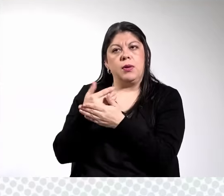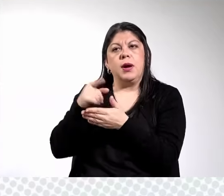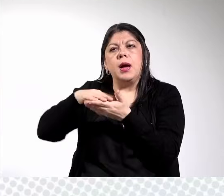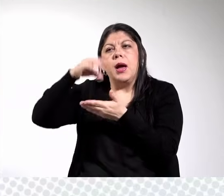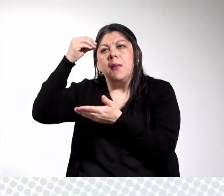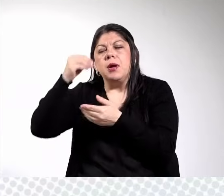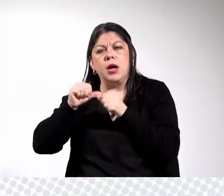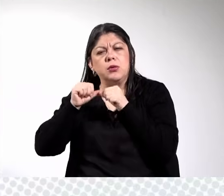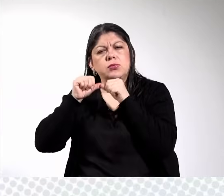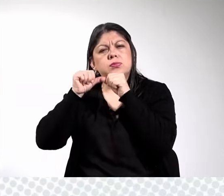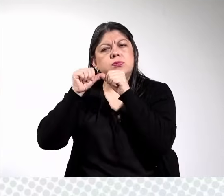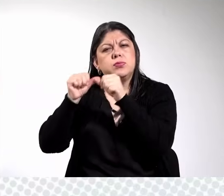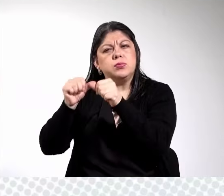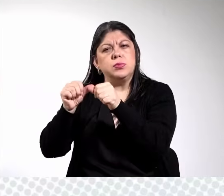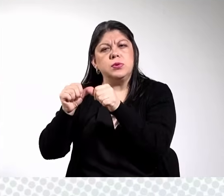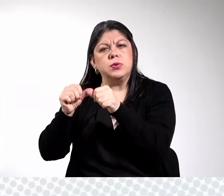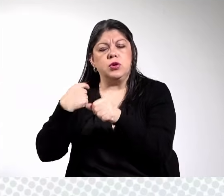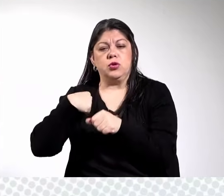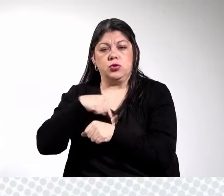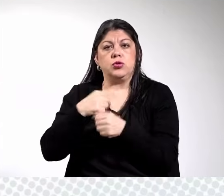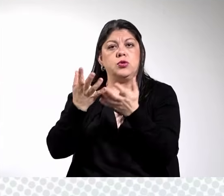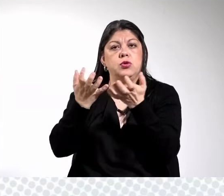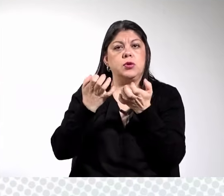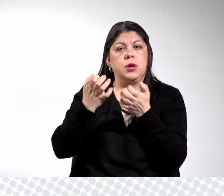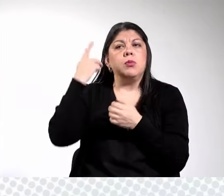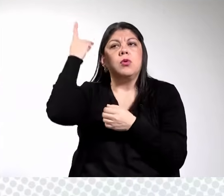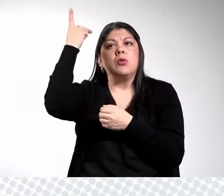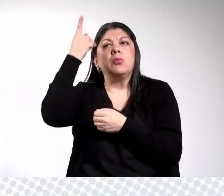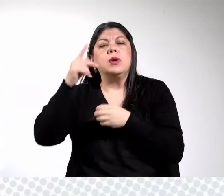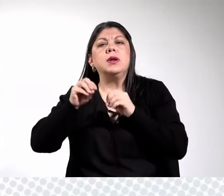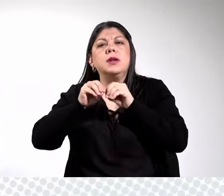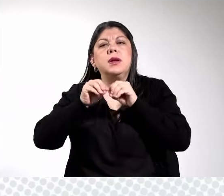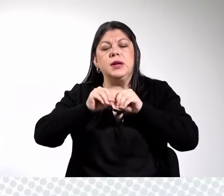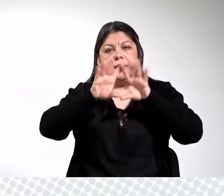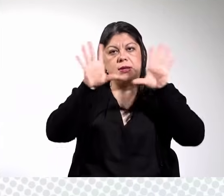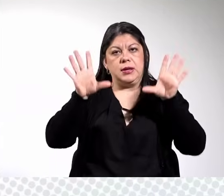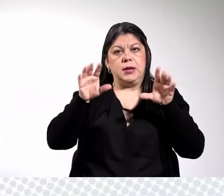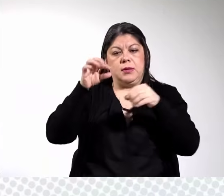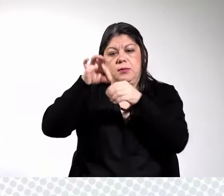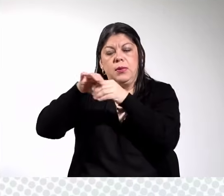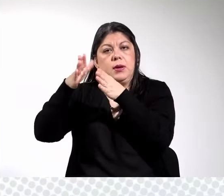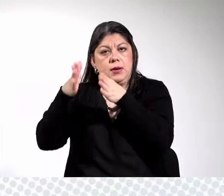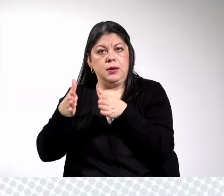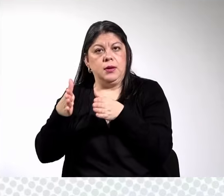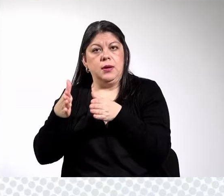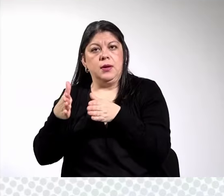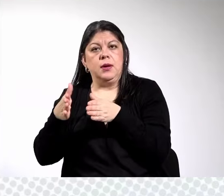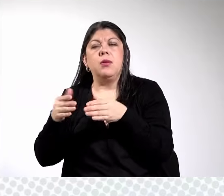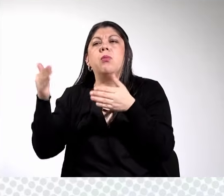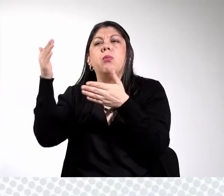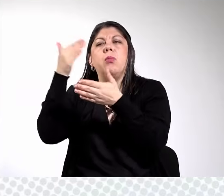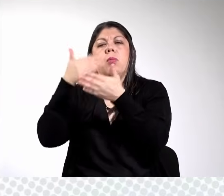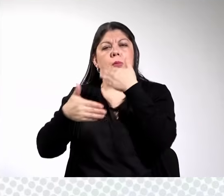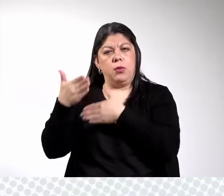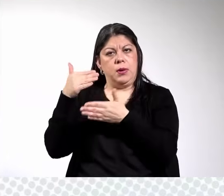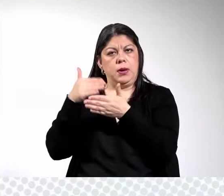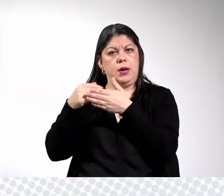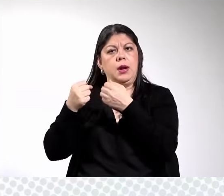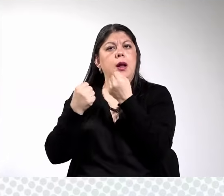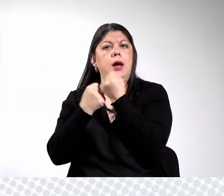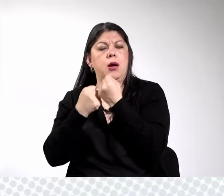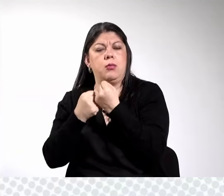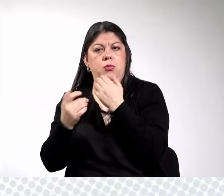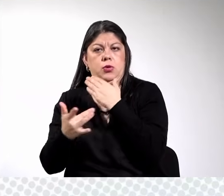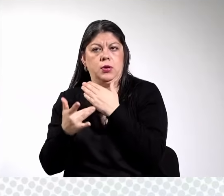logrado sostenerse. Nosotros queremos políticas claras para el agro, volver al apoyo técnico